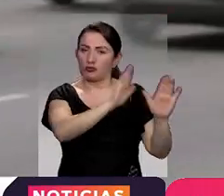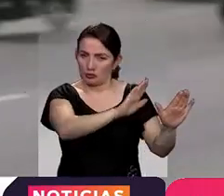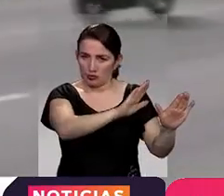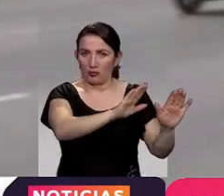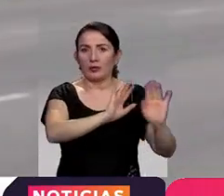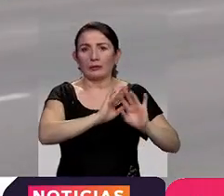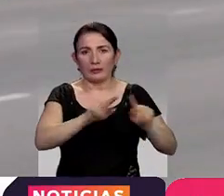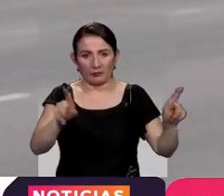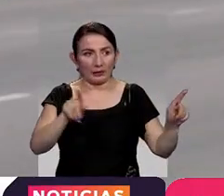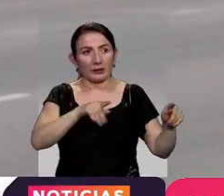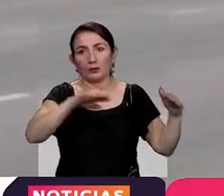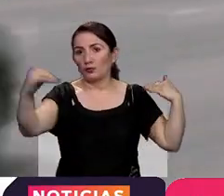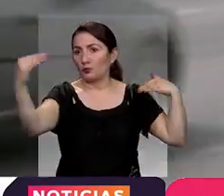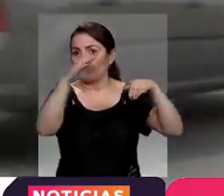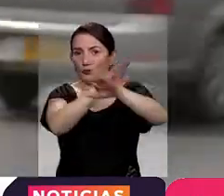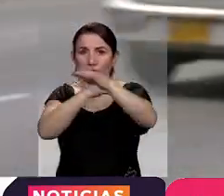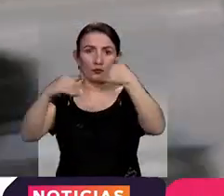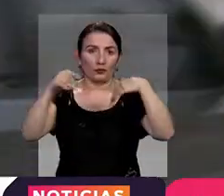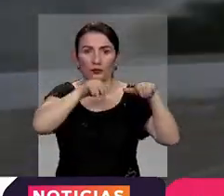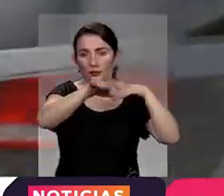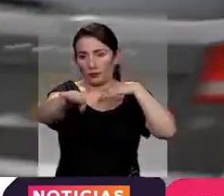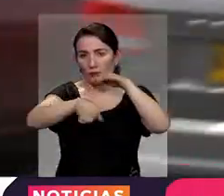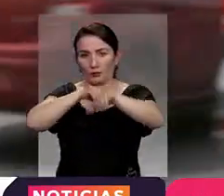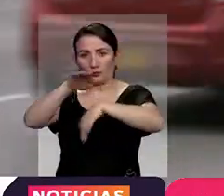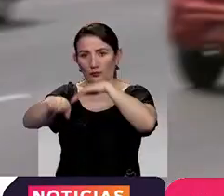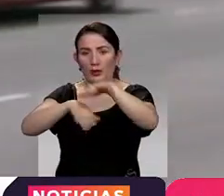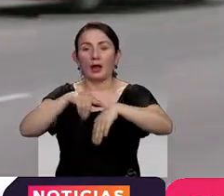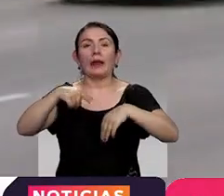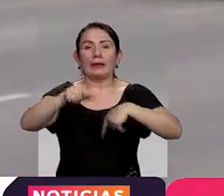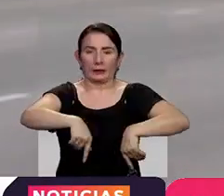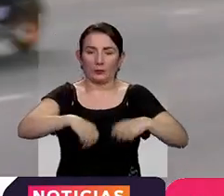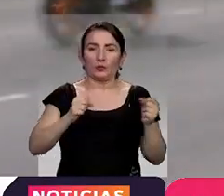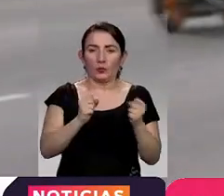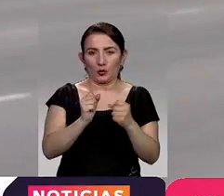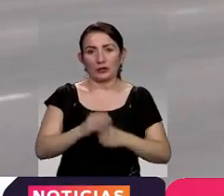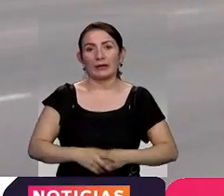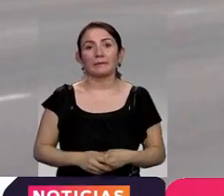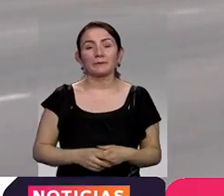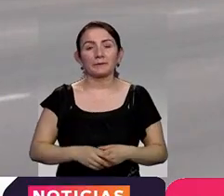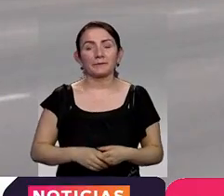el retorno de todas las personas que precisamente ingresen a la capital en este punto, en la